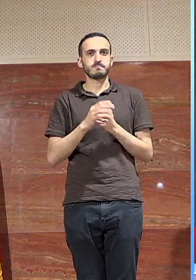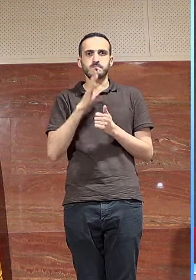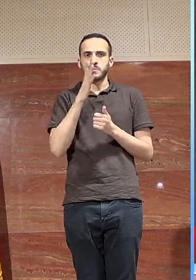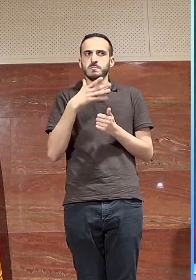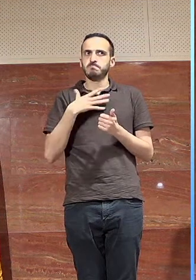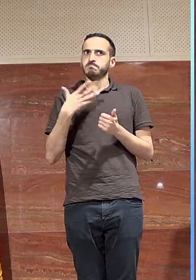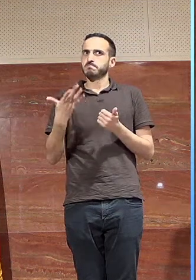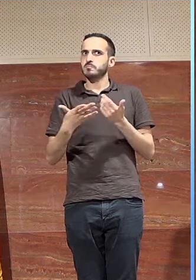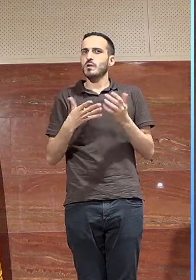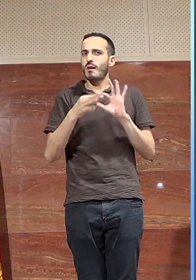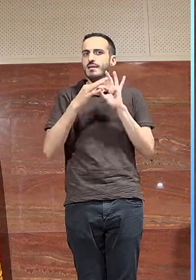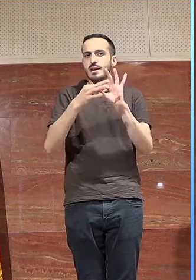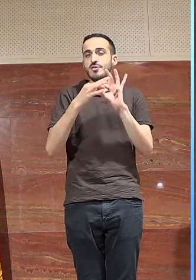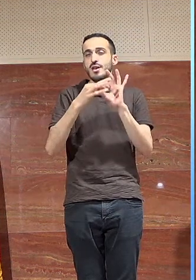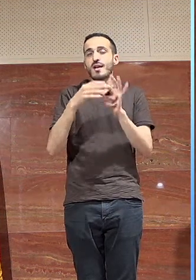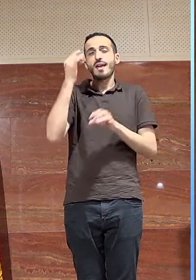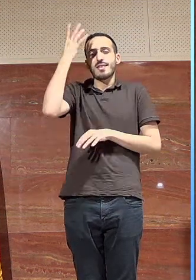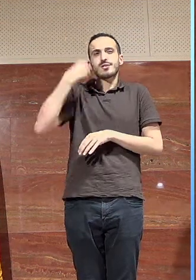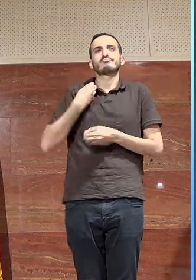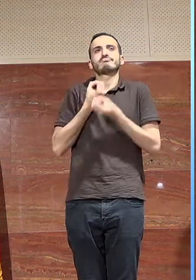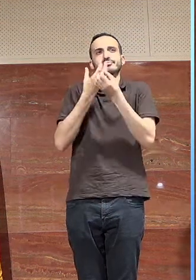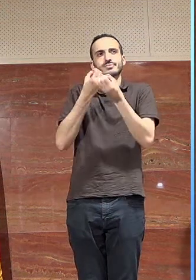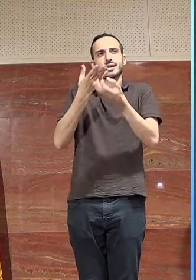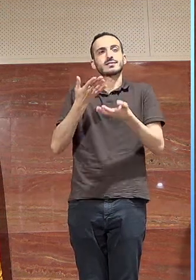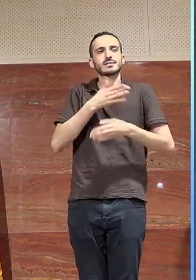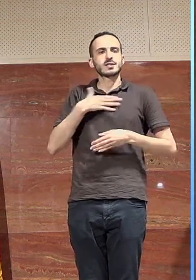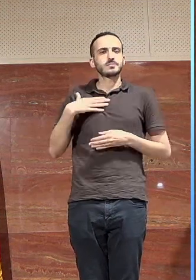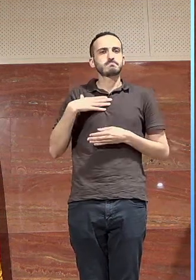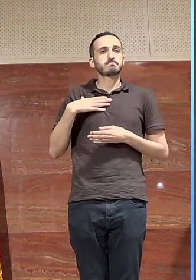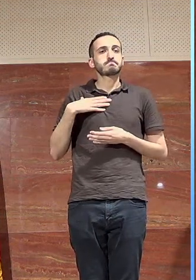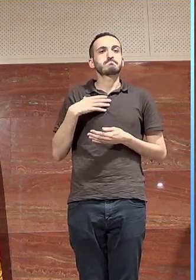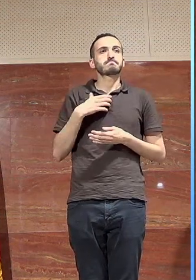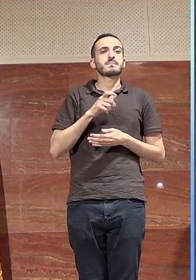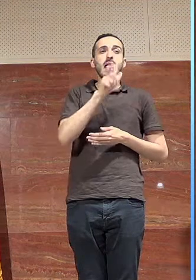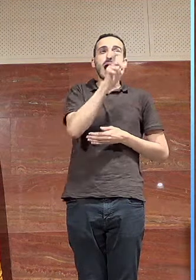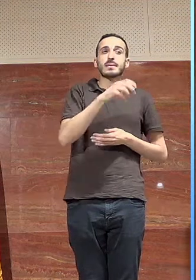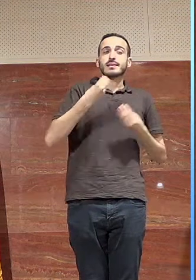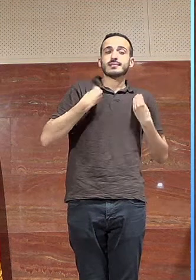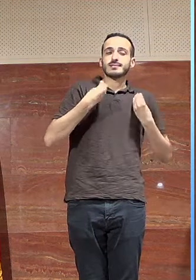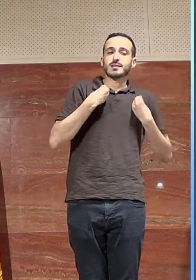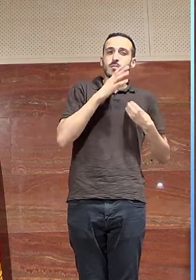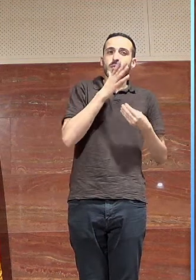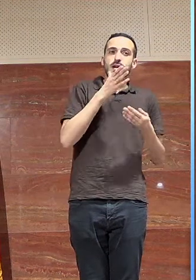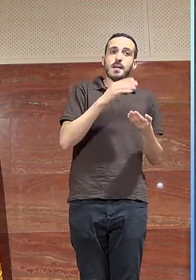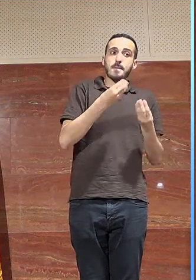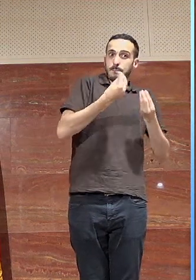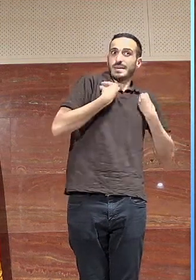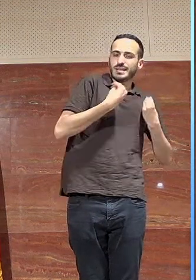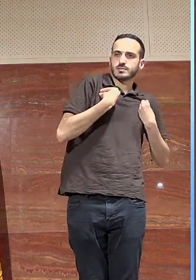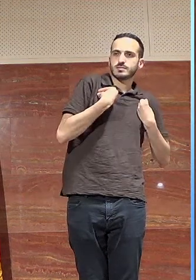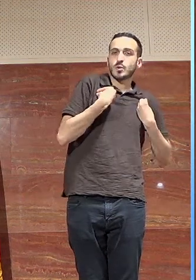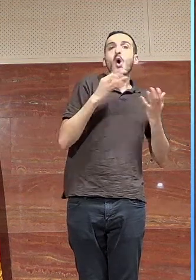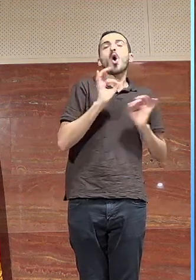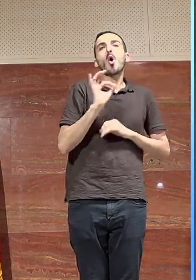de lo que voy a contar. Habitantes porque habitáis o ciudadanos porque tenéis un papel un